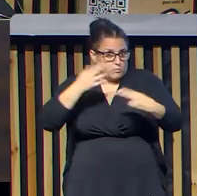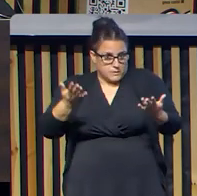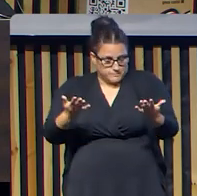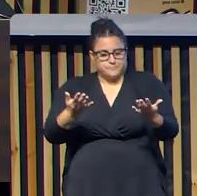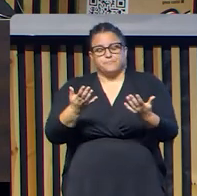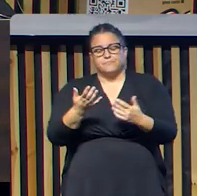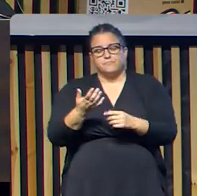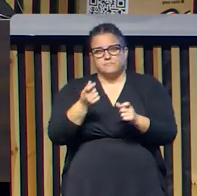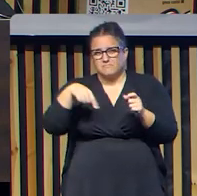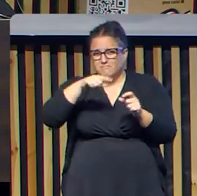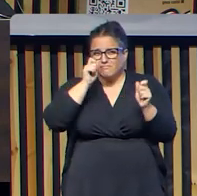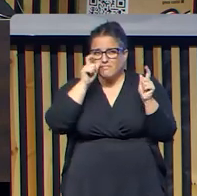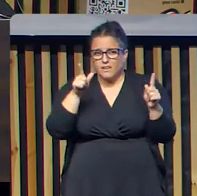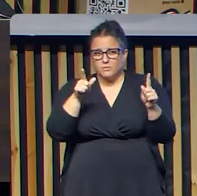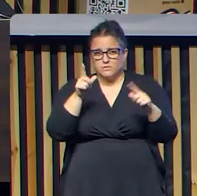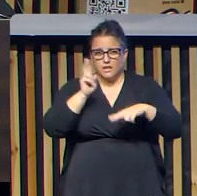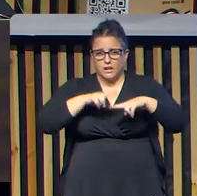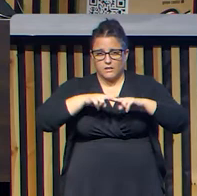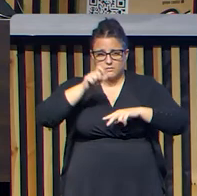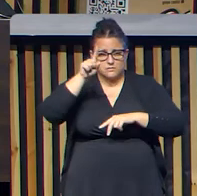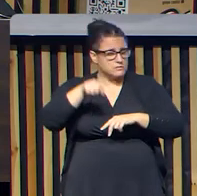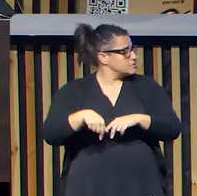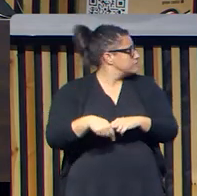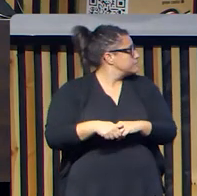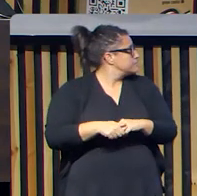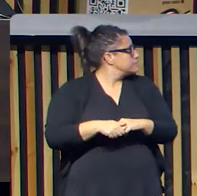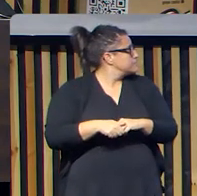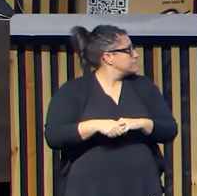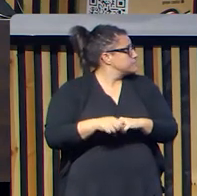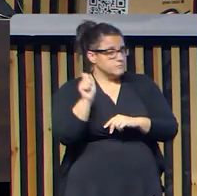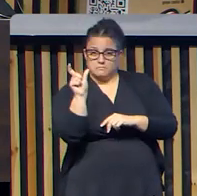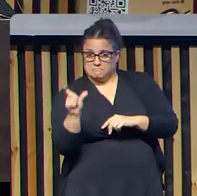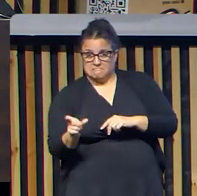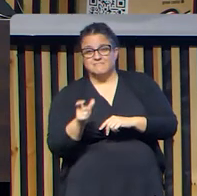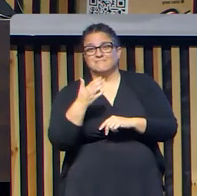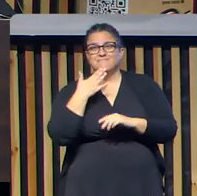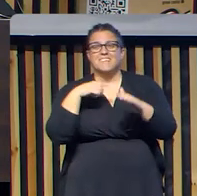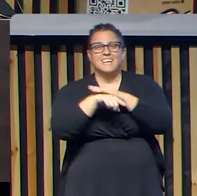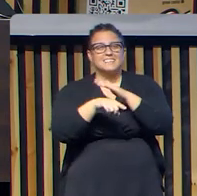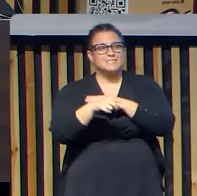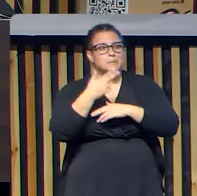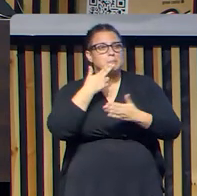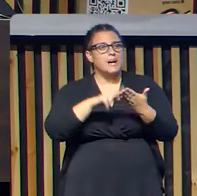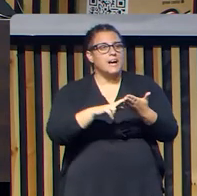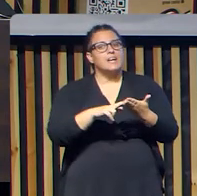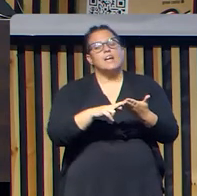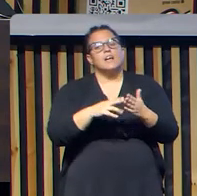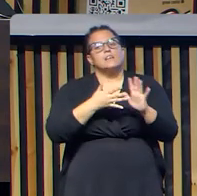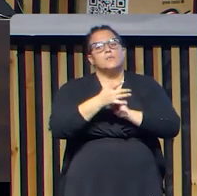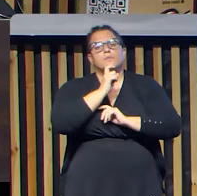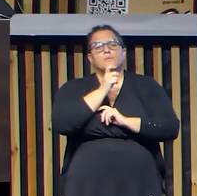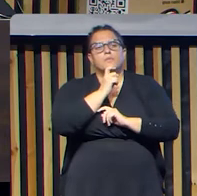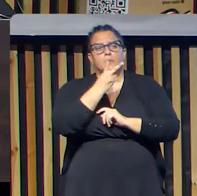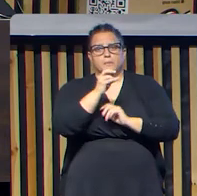daos cuenta de la rayitas negras no una gestión bancaria es difícil en un 20% de los casos